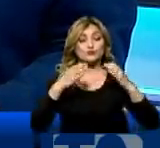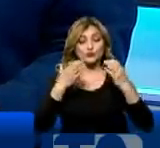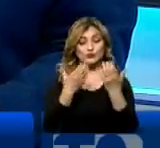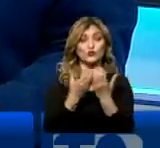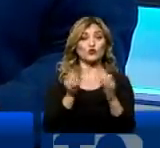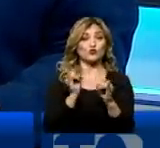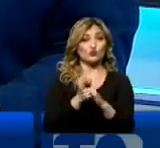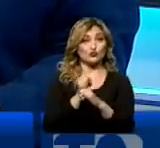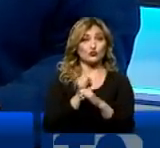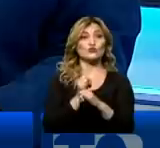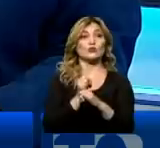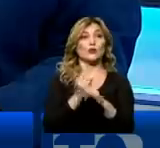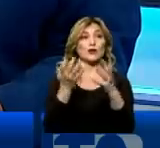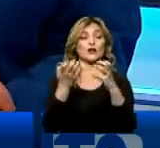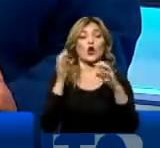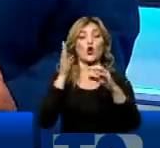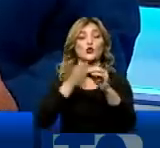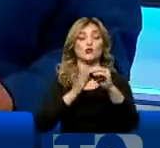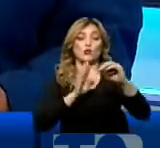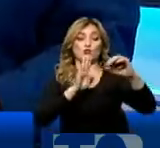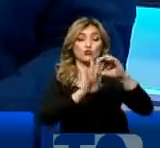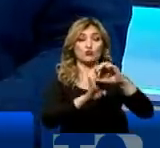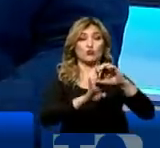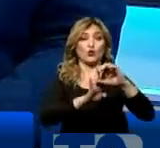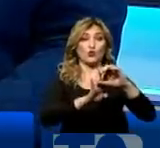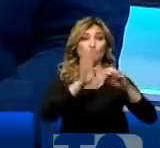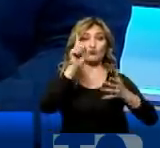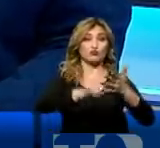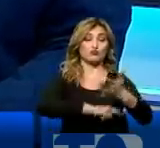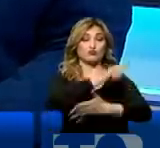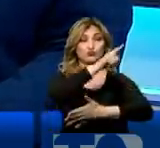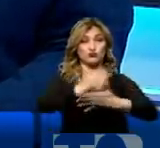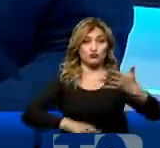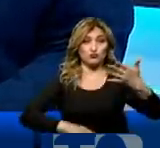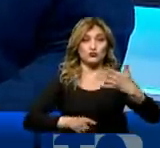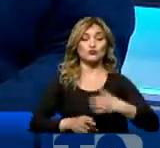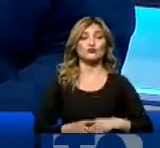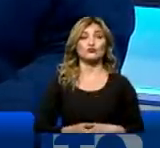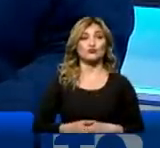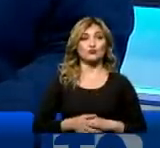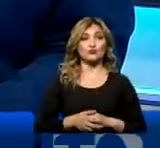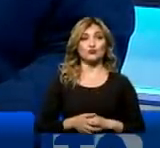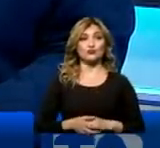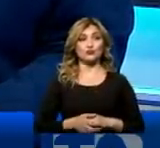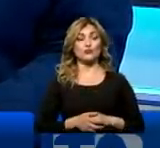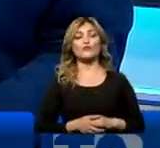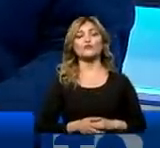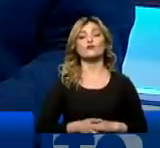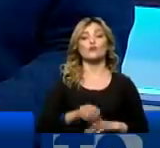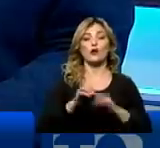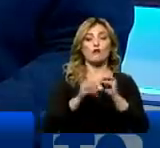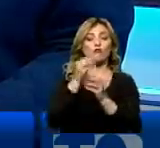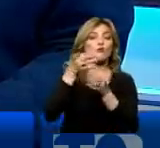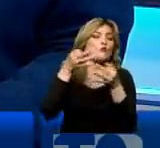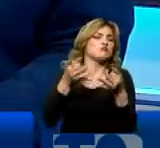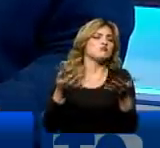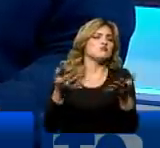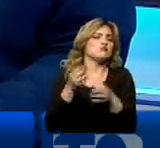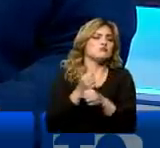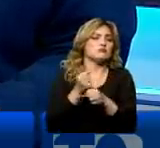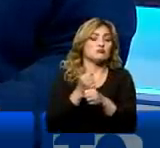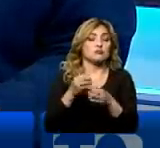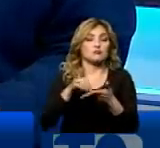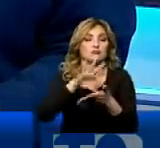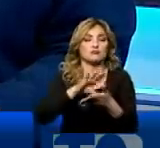la Institucionalización Democrática para buscar eliminar el Consejo de Participación Ciudadana. El informe de cumplimiento deberá regresar a la